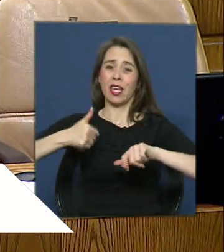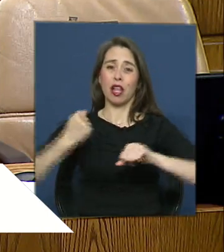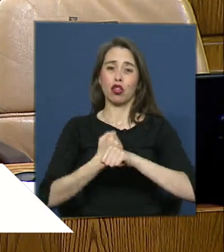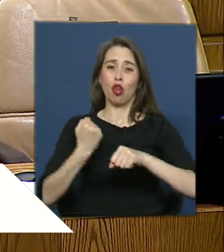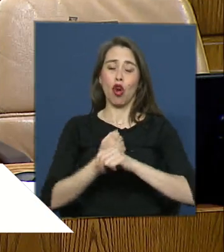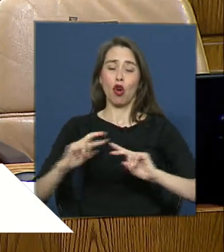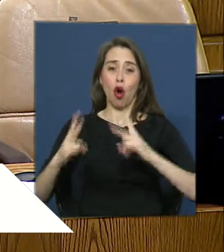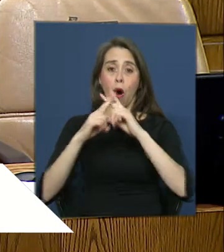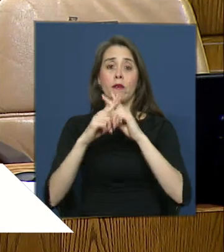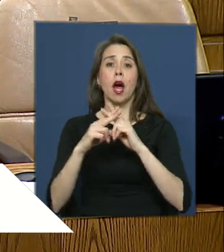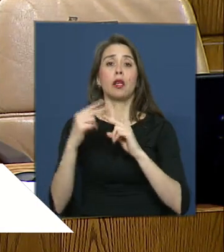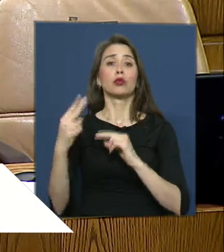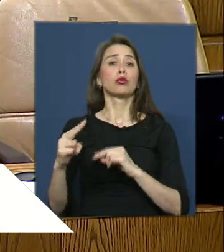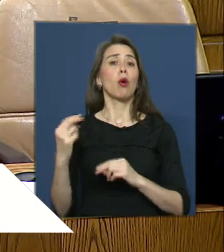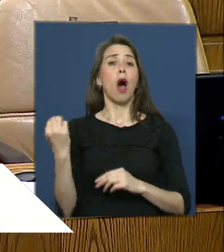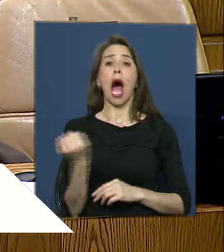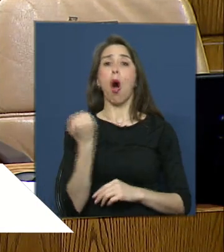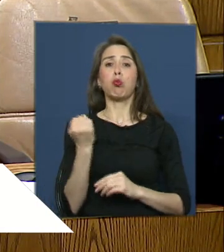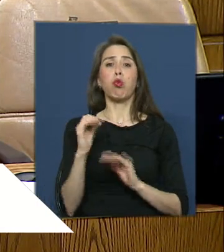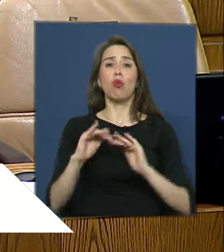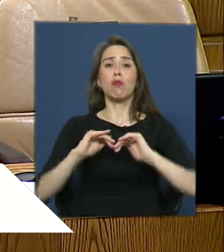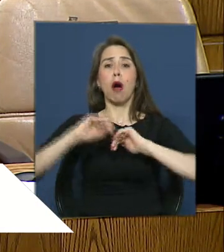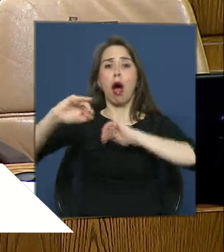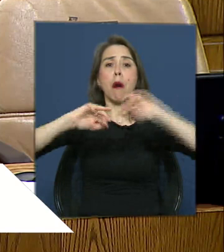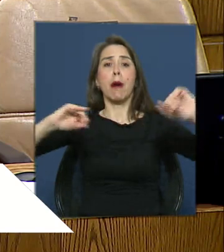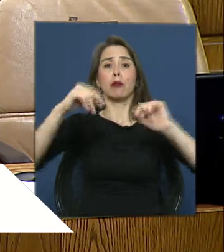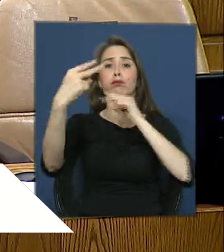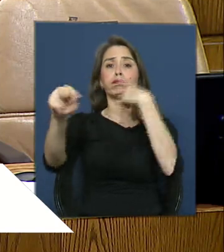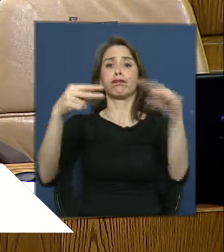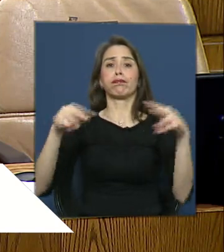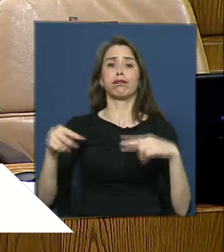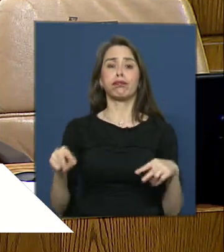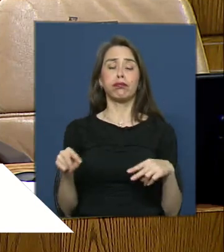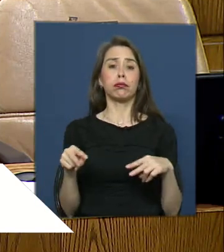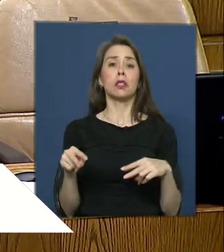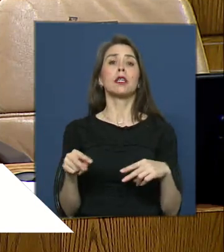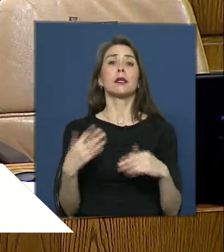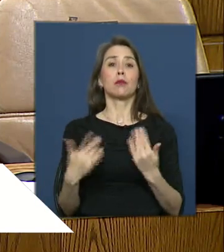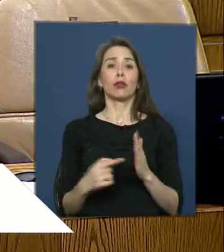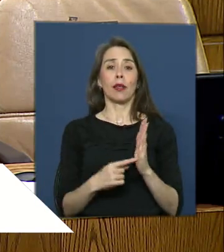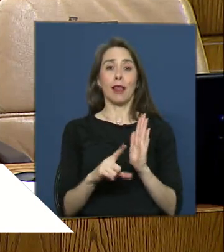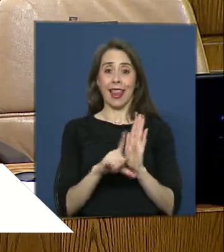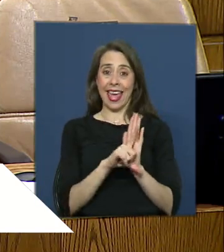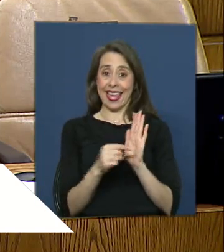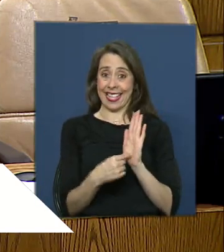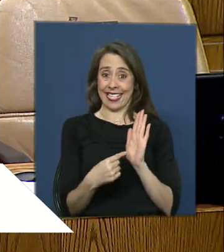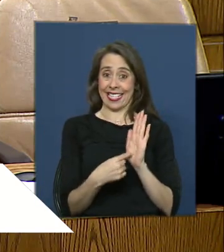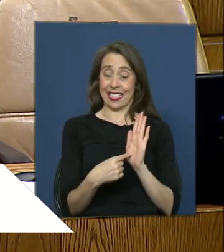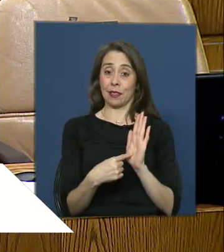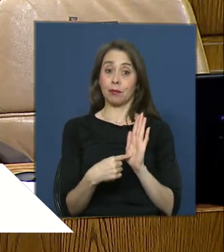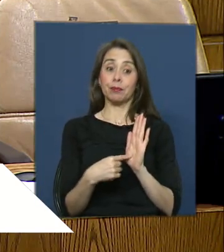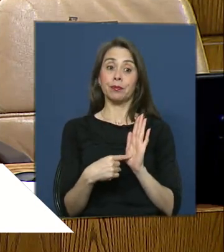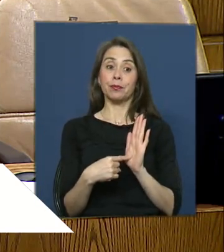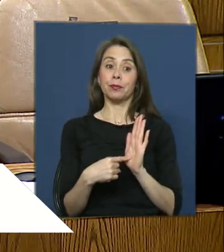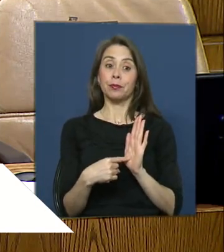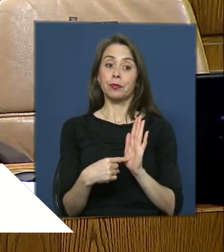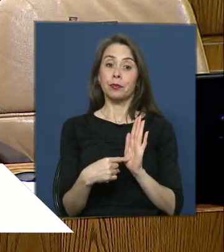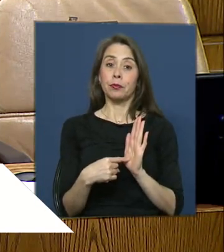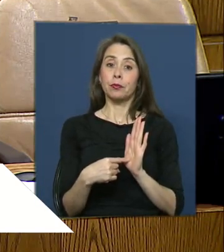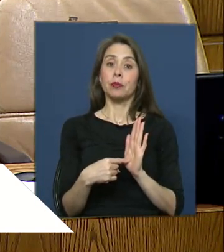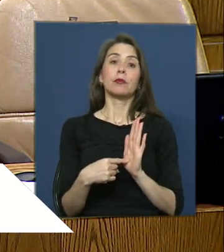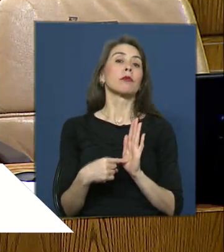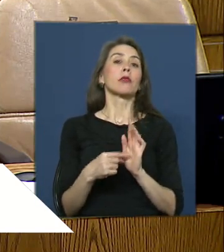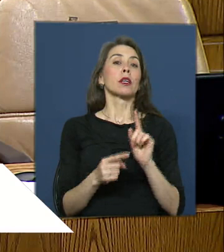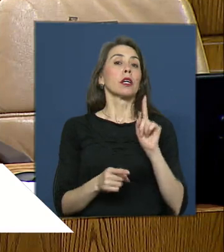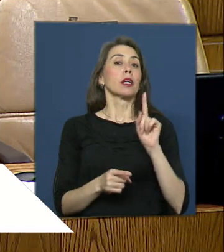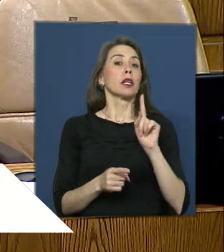que se desenvuelven, es importante que a través de esta ley y a través de esta normativa